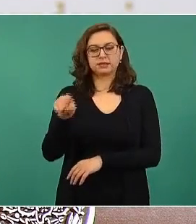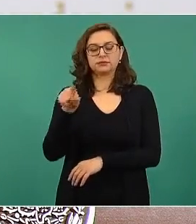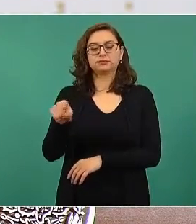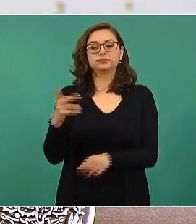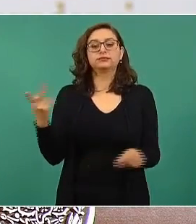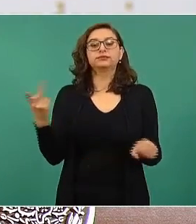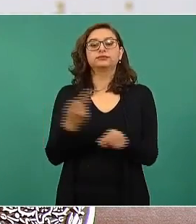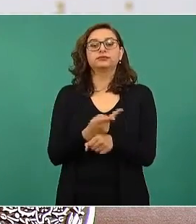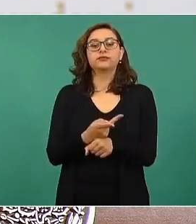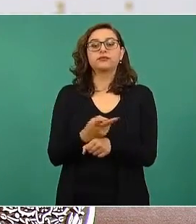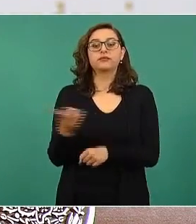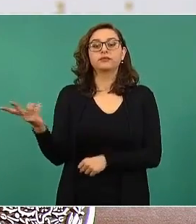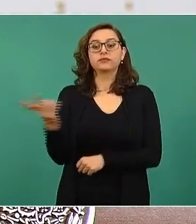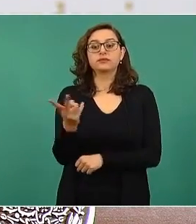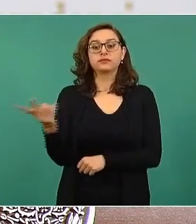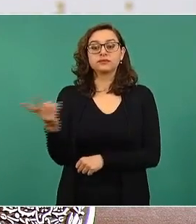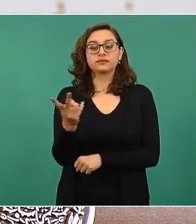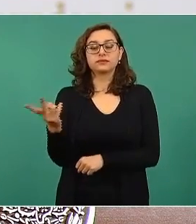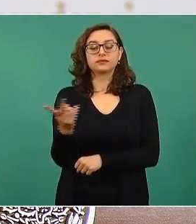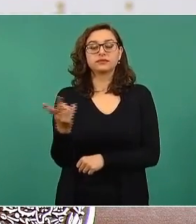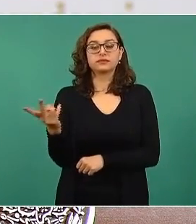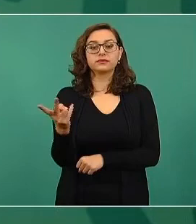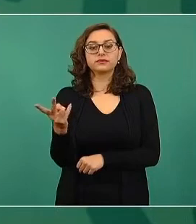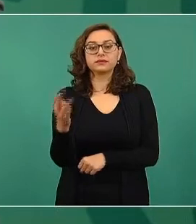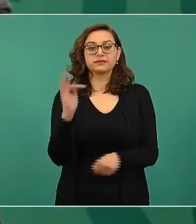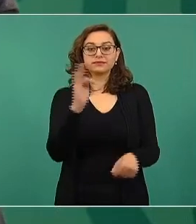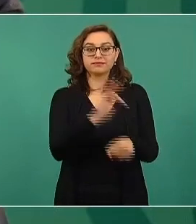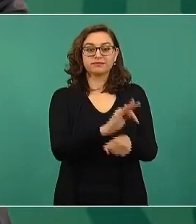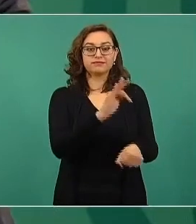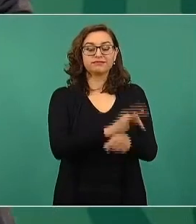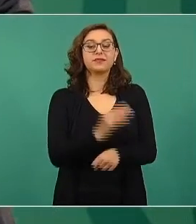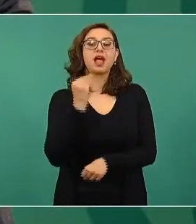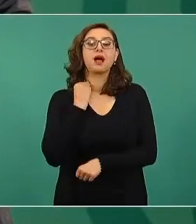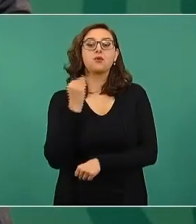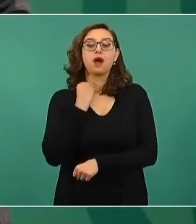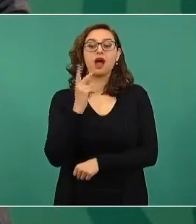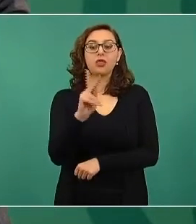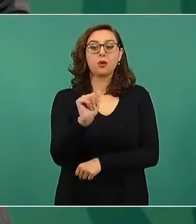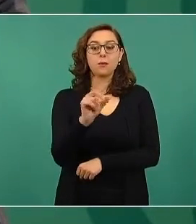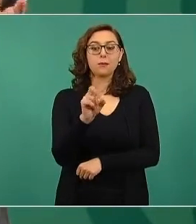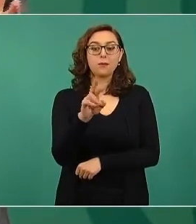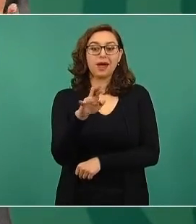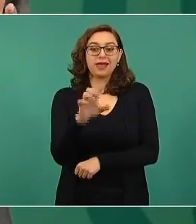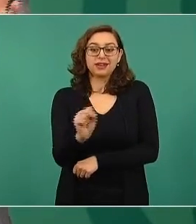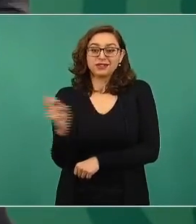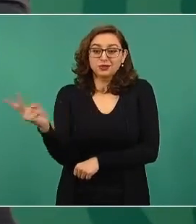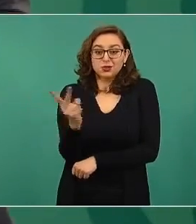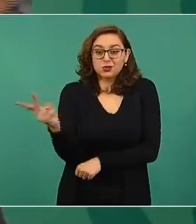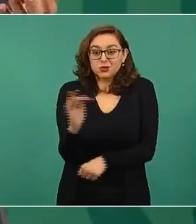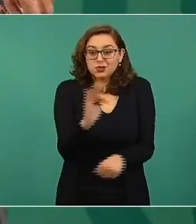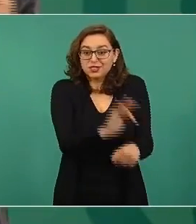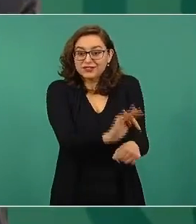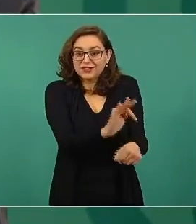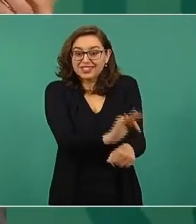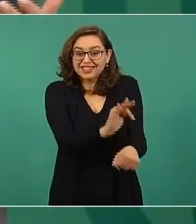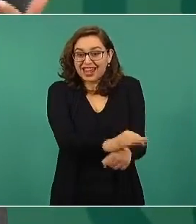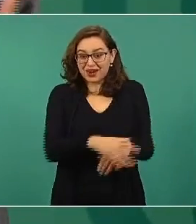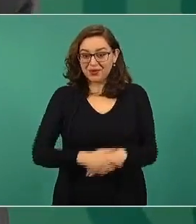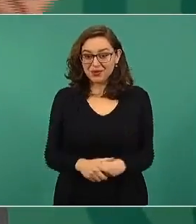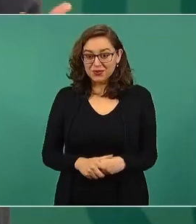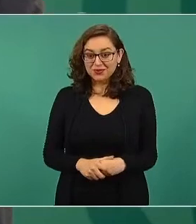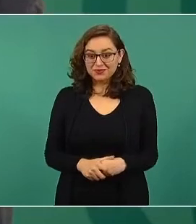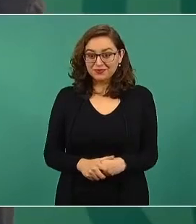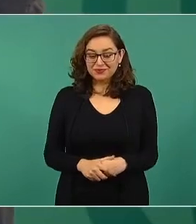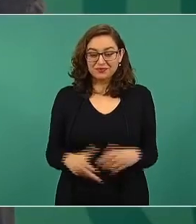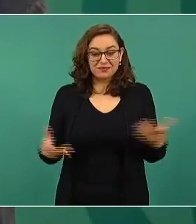fueron los abogados de Padres. Así es. ¿Sí? Entonces,